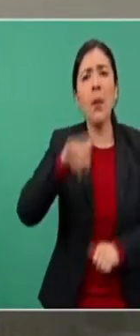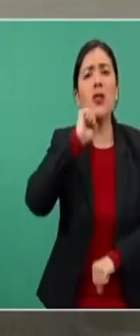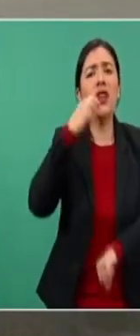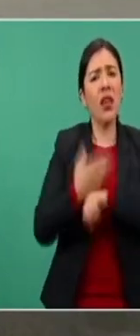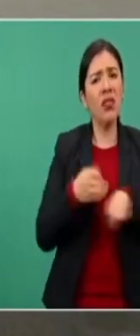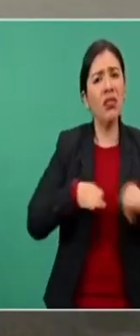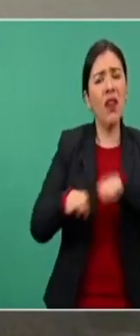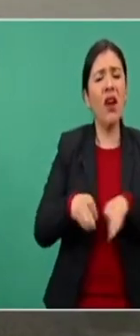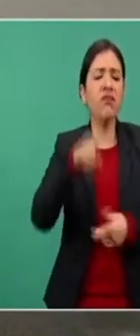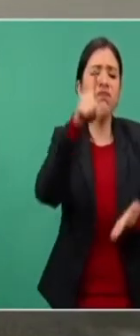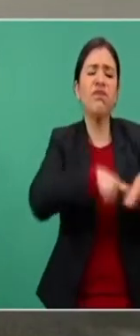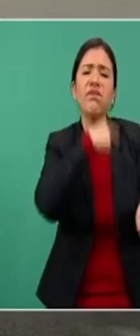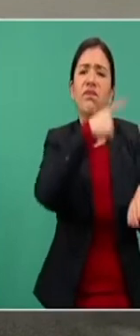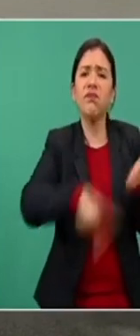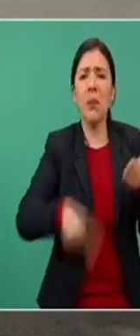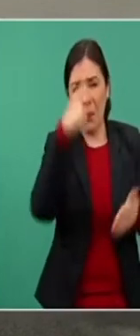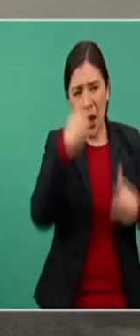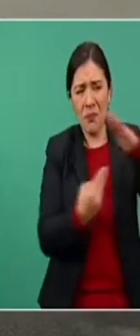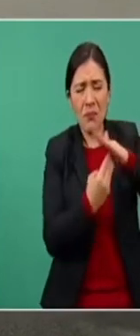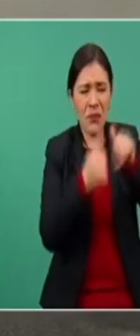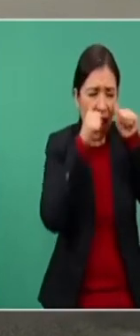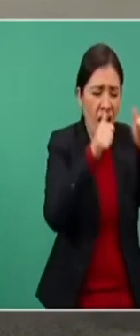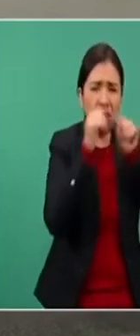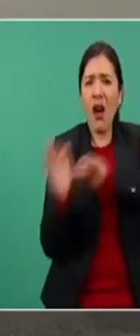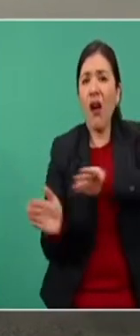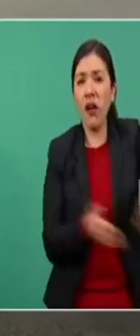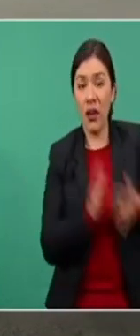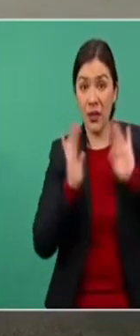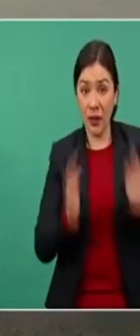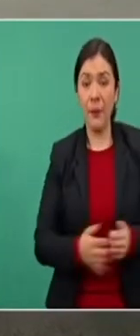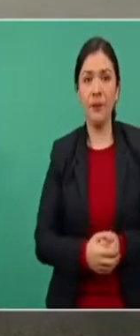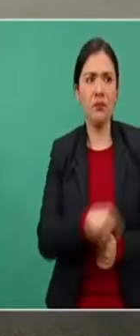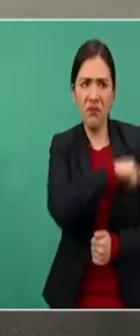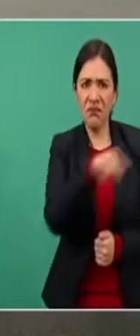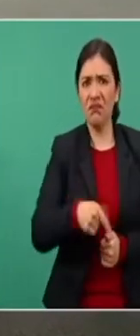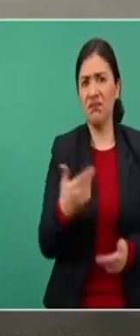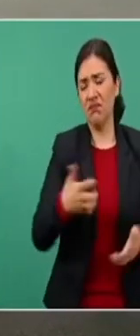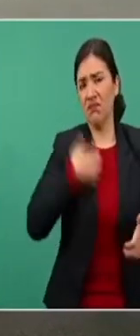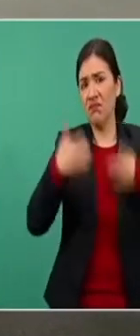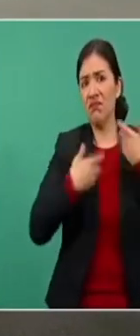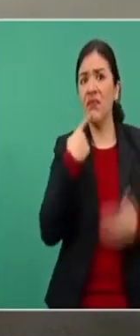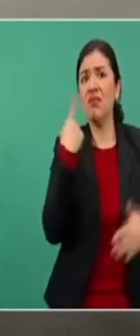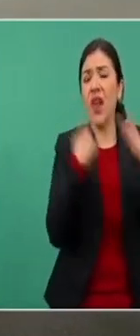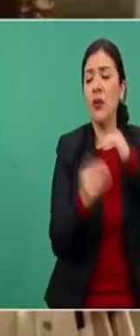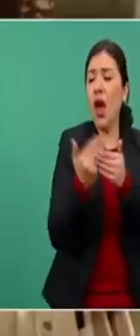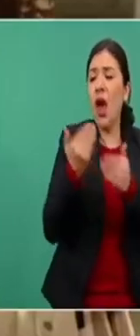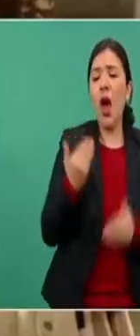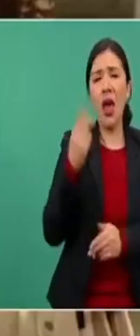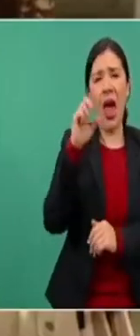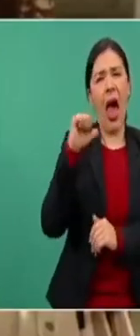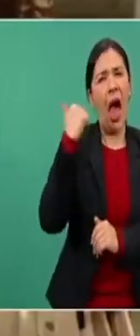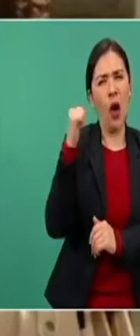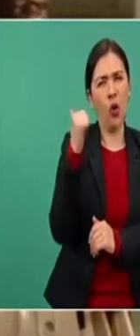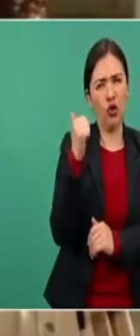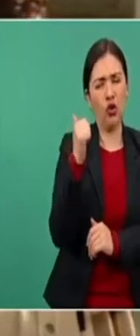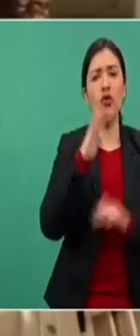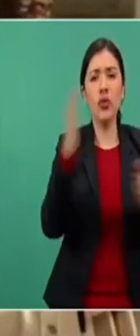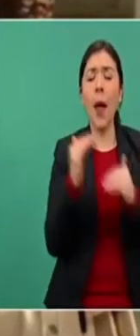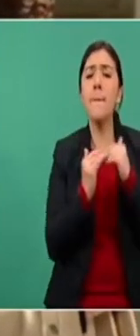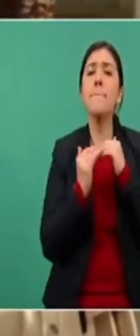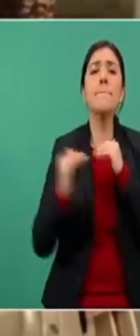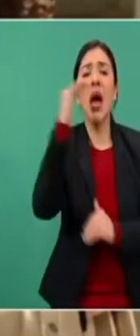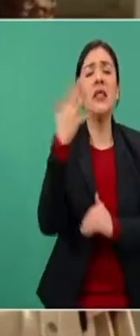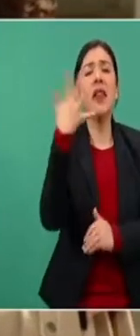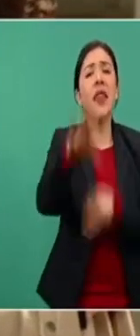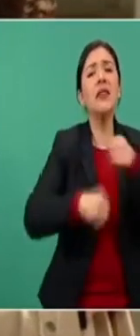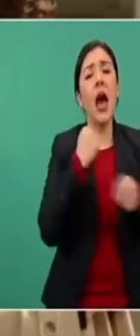canceló estas mesas y ya nadie los está escuchando. Ellos han denunciado que en agosto pasado se les aumentó 10 años la